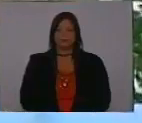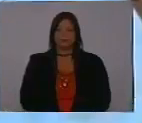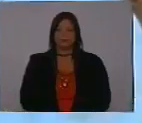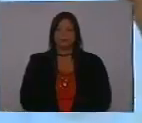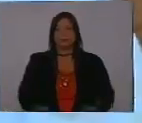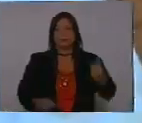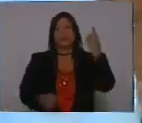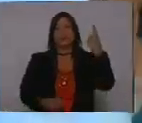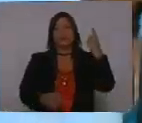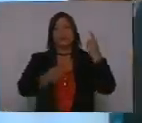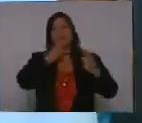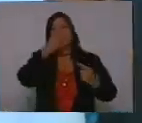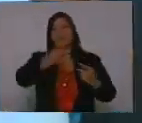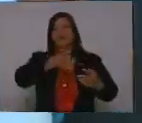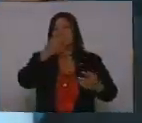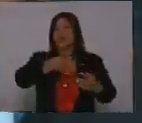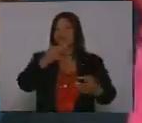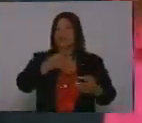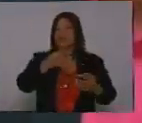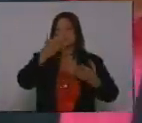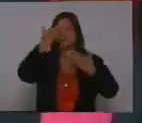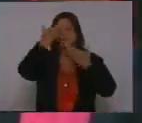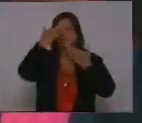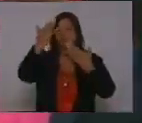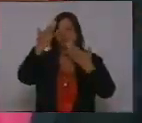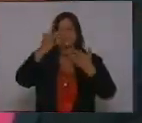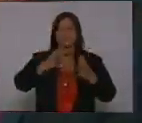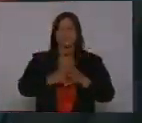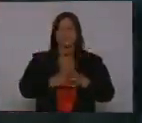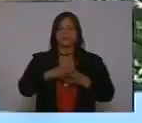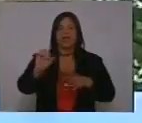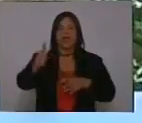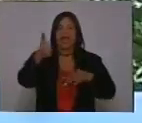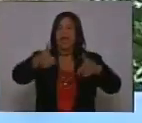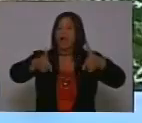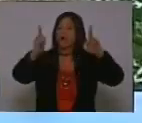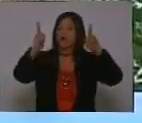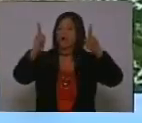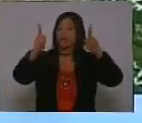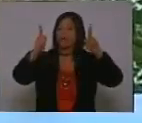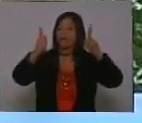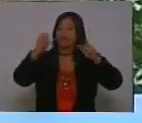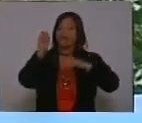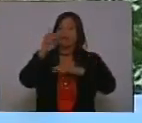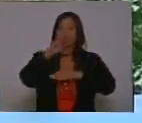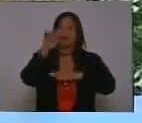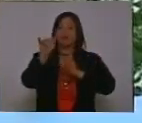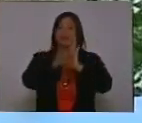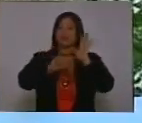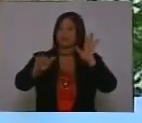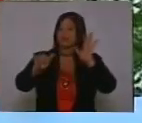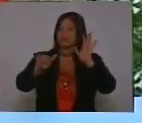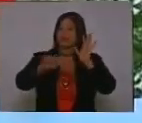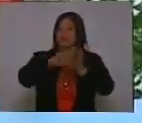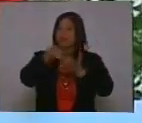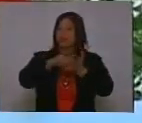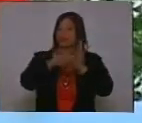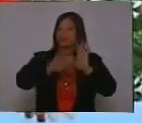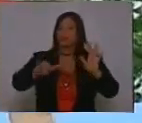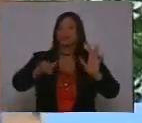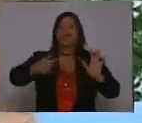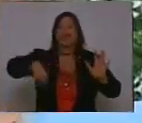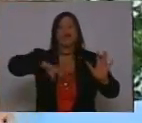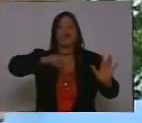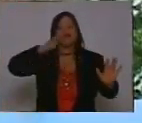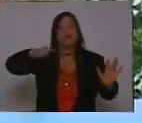Primero, buenas tardes a las autoridades de nuestra Asamblea Nacional Constituyente, a nuestro